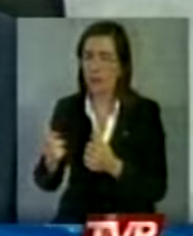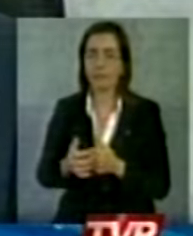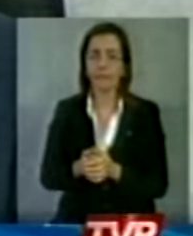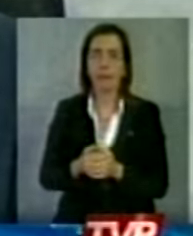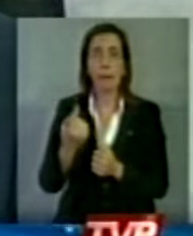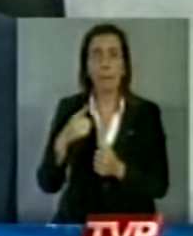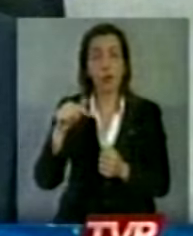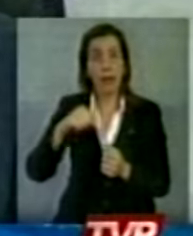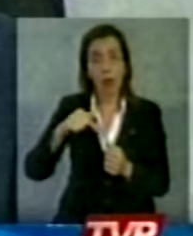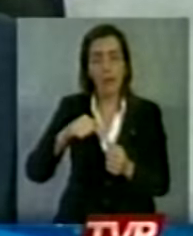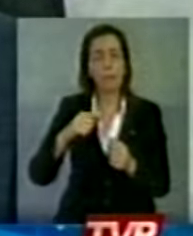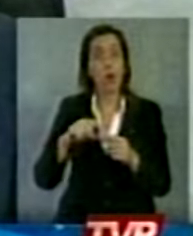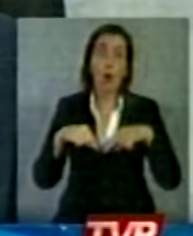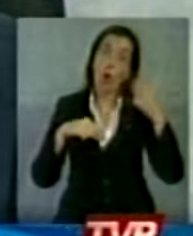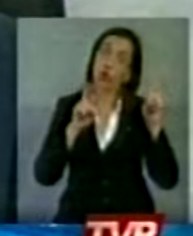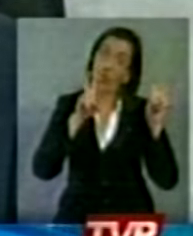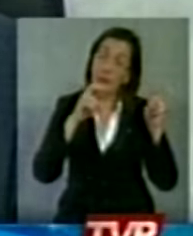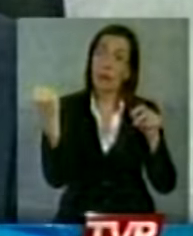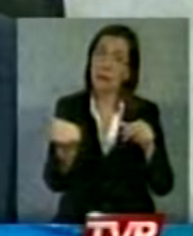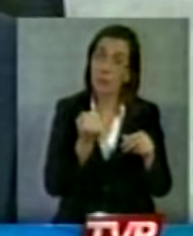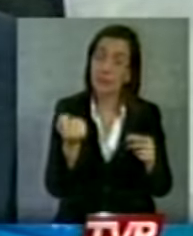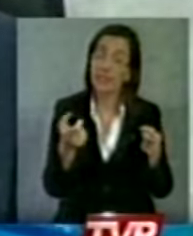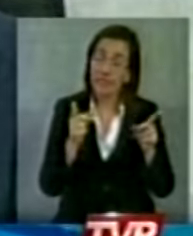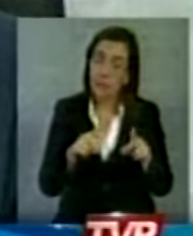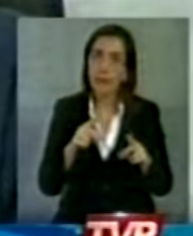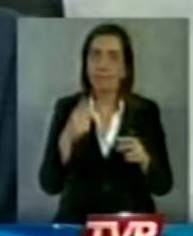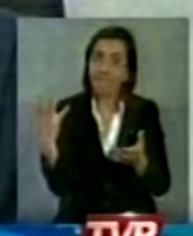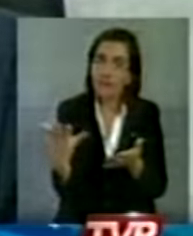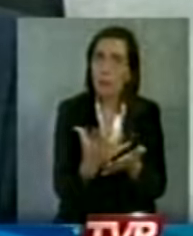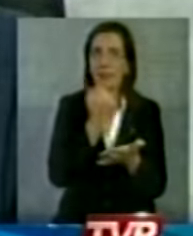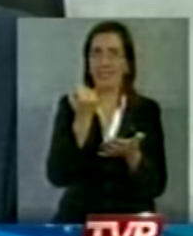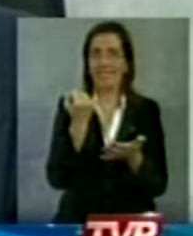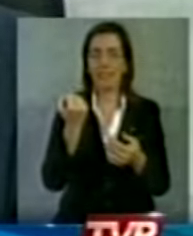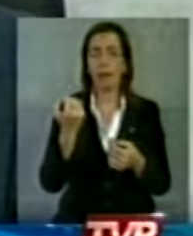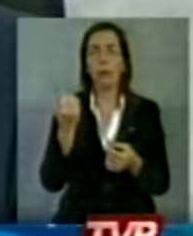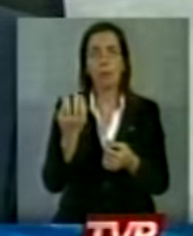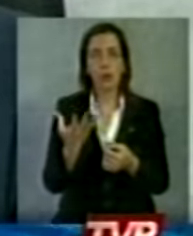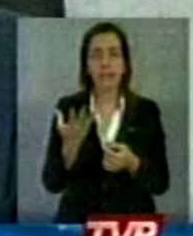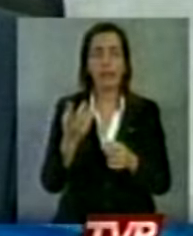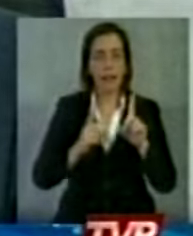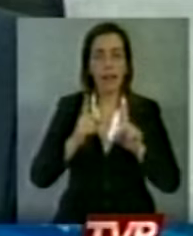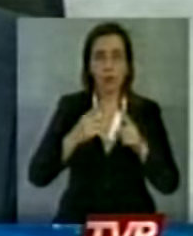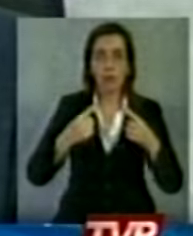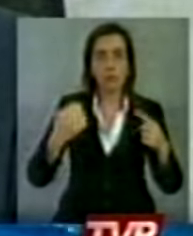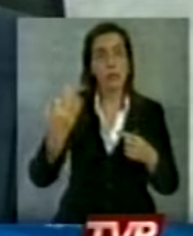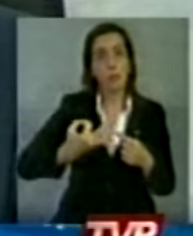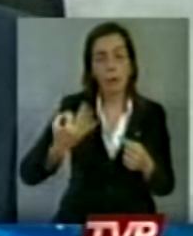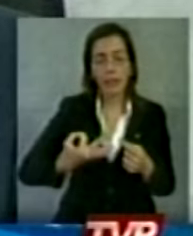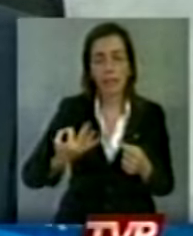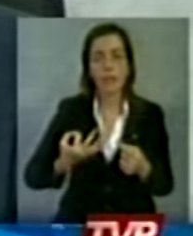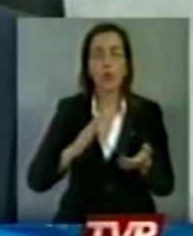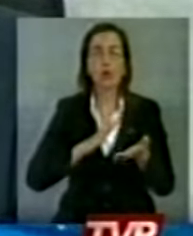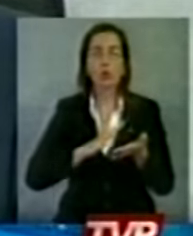Pero el fenómeno tiene otra dimensión que genera oportunidades, además de amenazas.